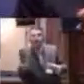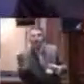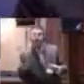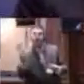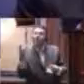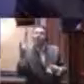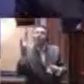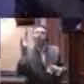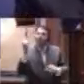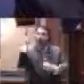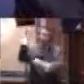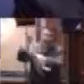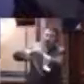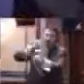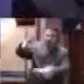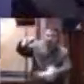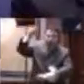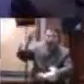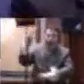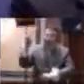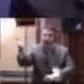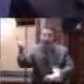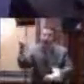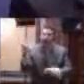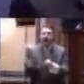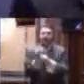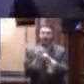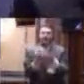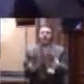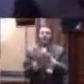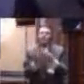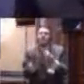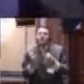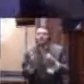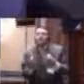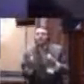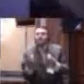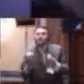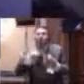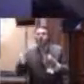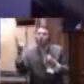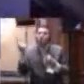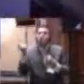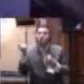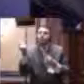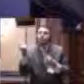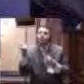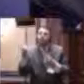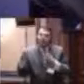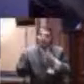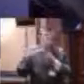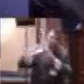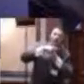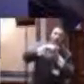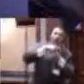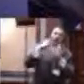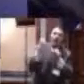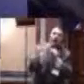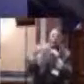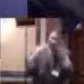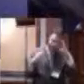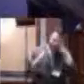the Green Party, por violación de la norma constitucional, y la multa que la autoridad electoral